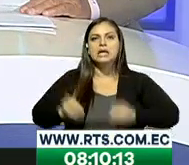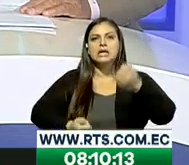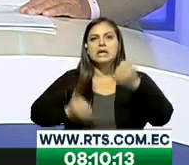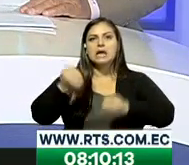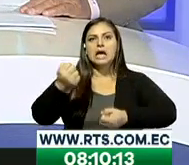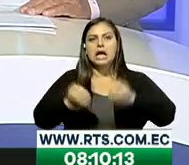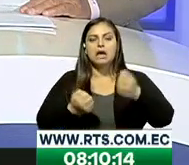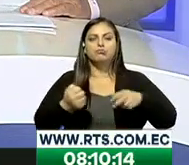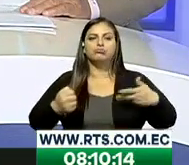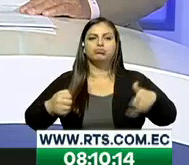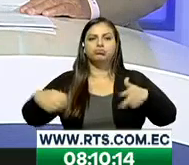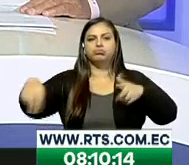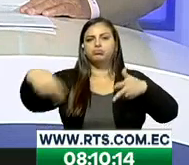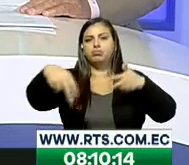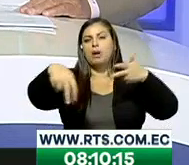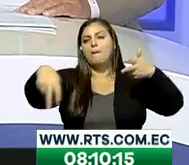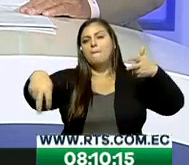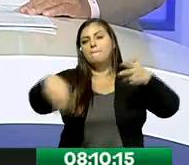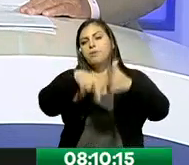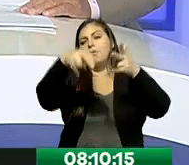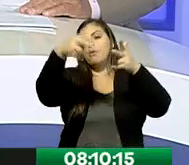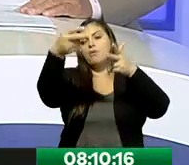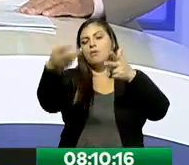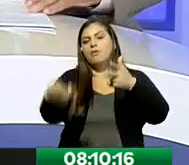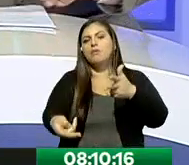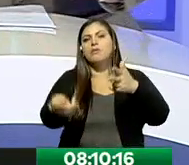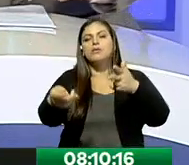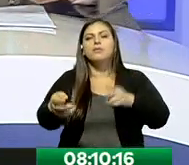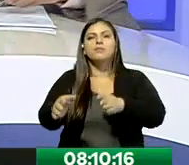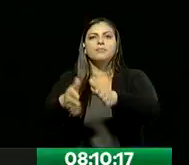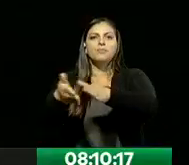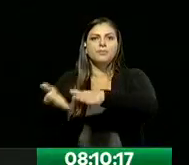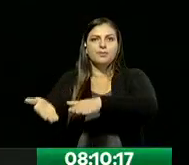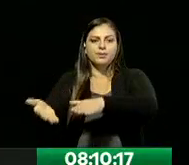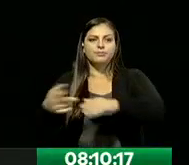fue detenido para las investigaciones del caso.